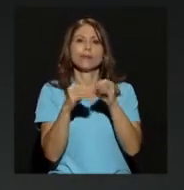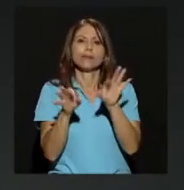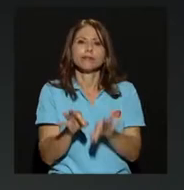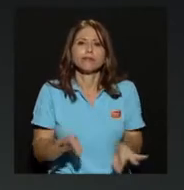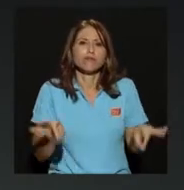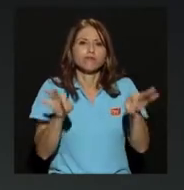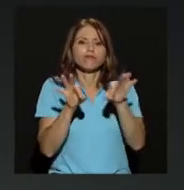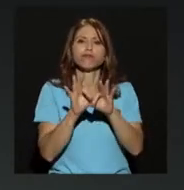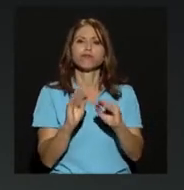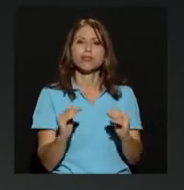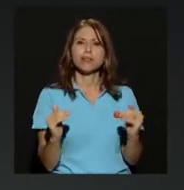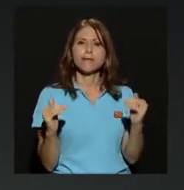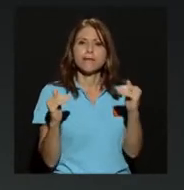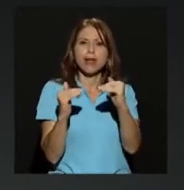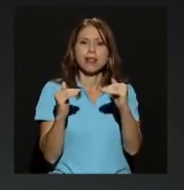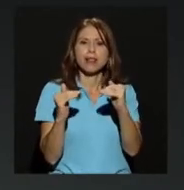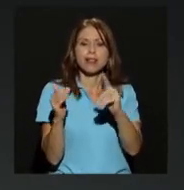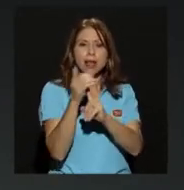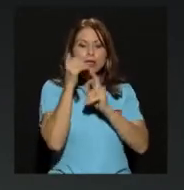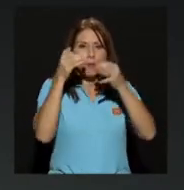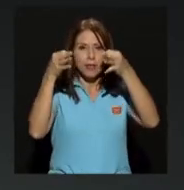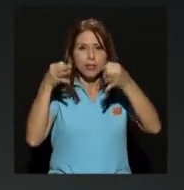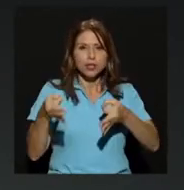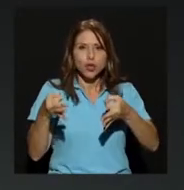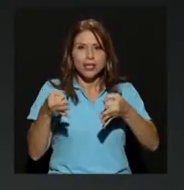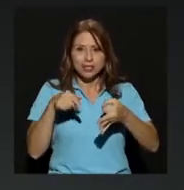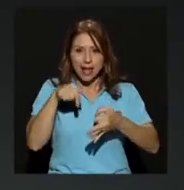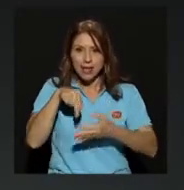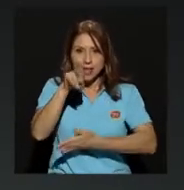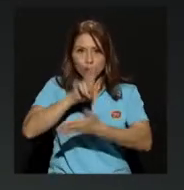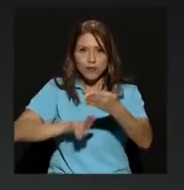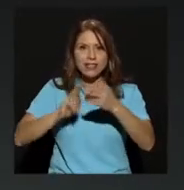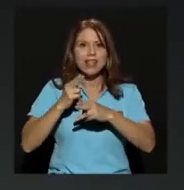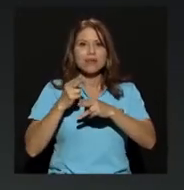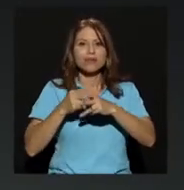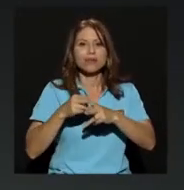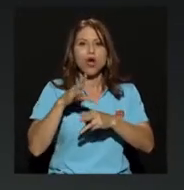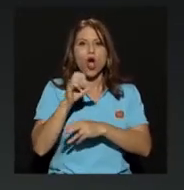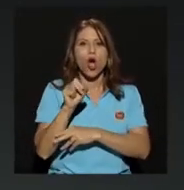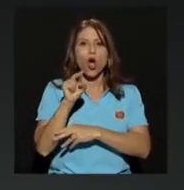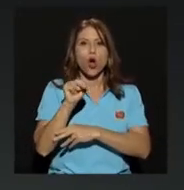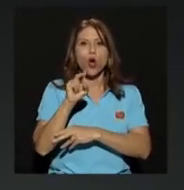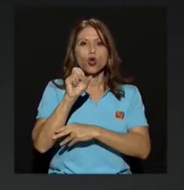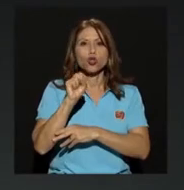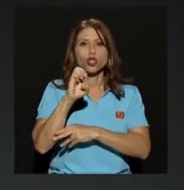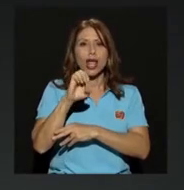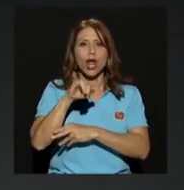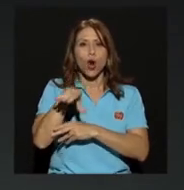importante nivel de las decisiones en la universidad, que es el Consejo Universitario, de visita aquí,